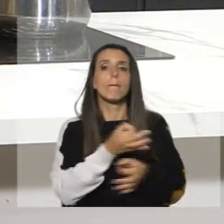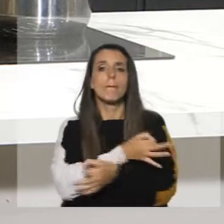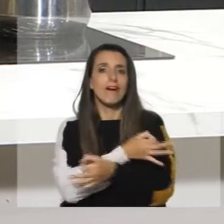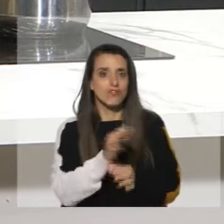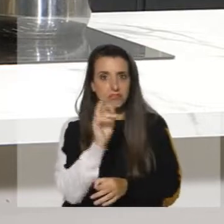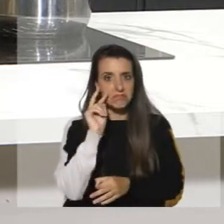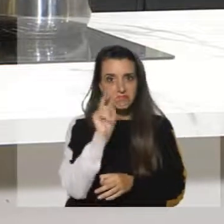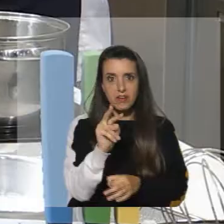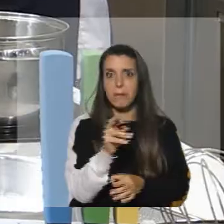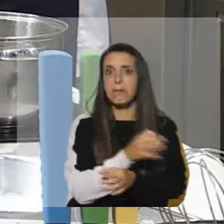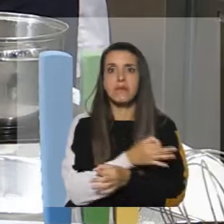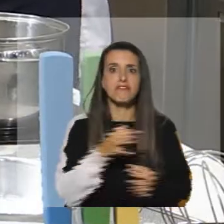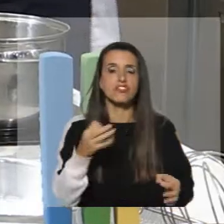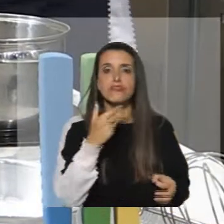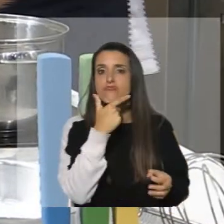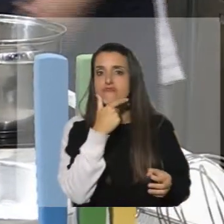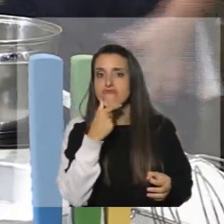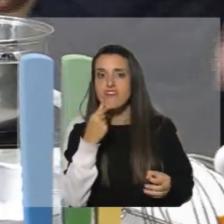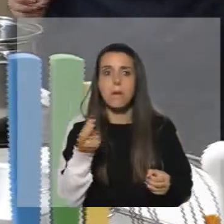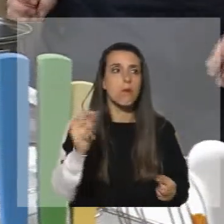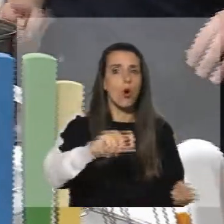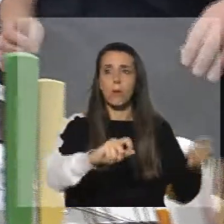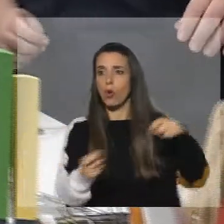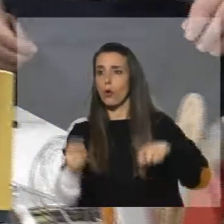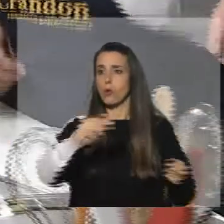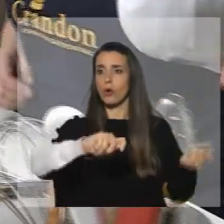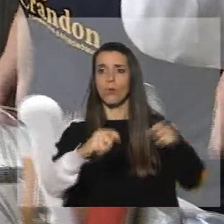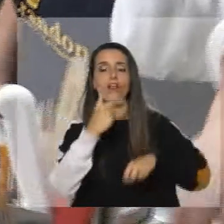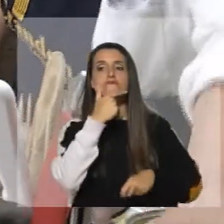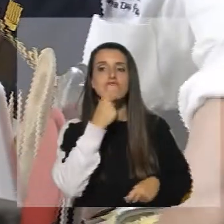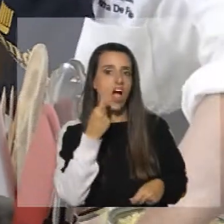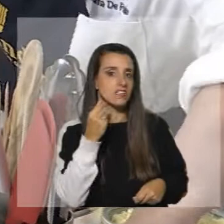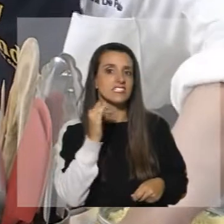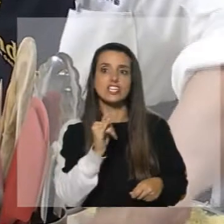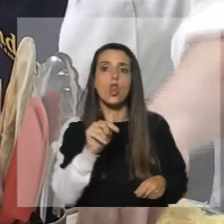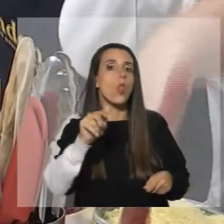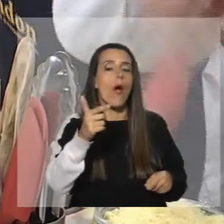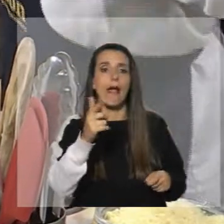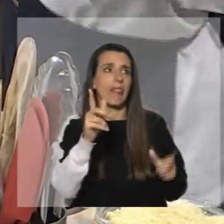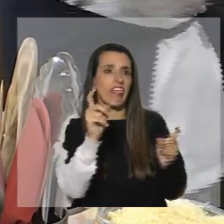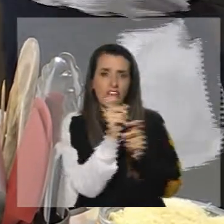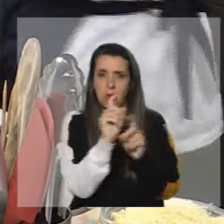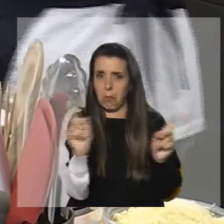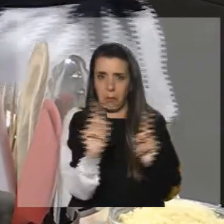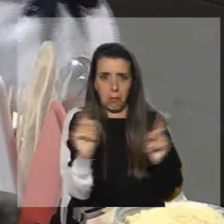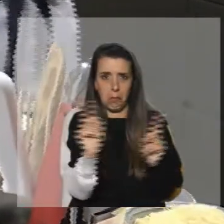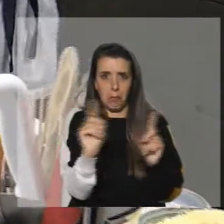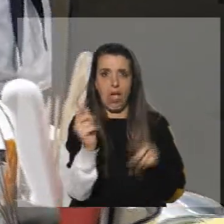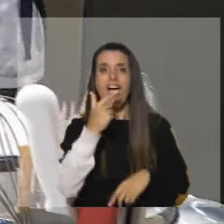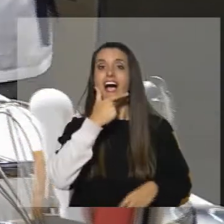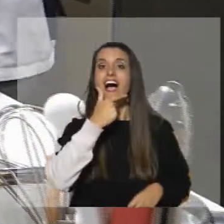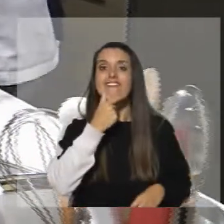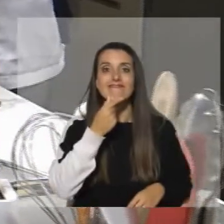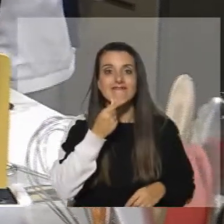eso mismo, ¿no? Es que es todo fácil y vas incorporando así los distintos ingredientes. Exactamente. No tiene como una dificultad, un plus que vos digas, uy, esta